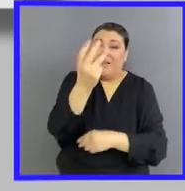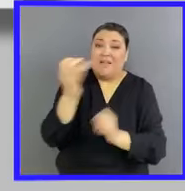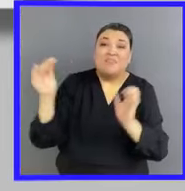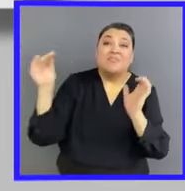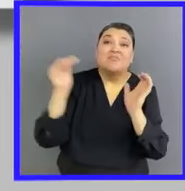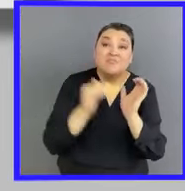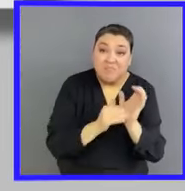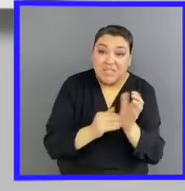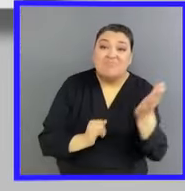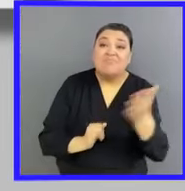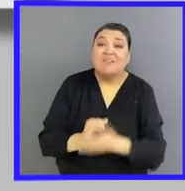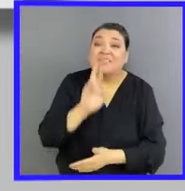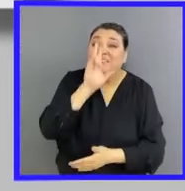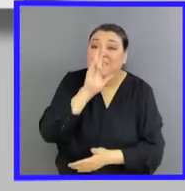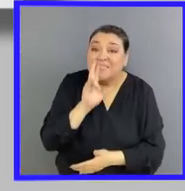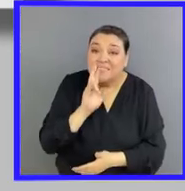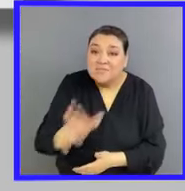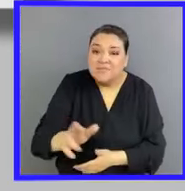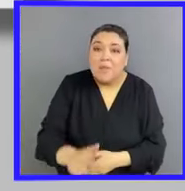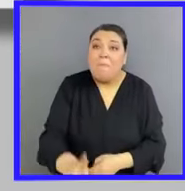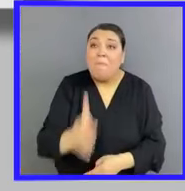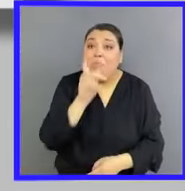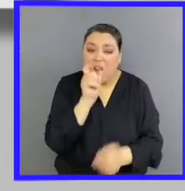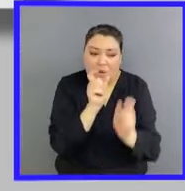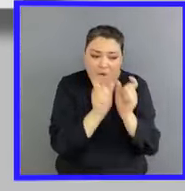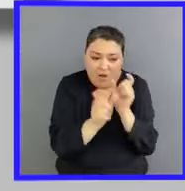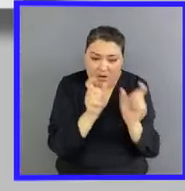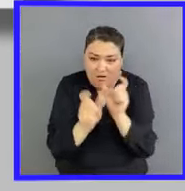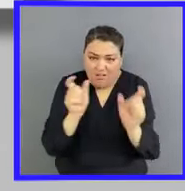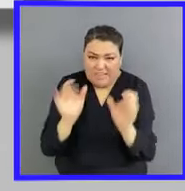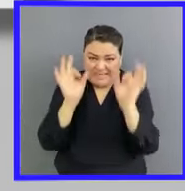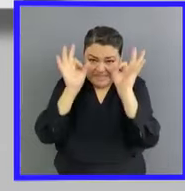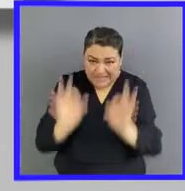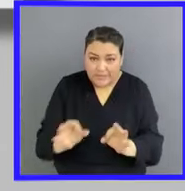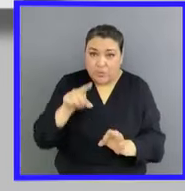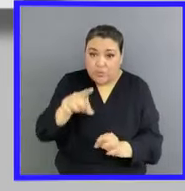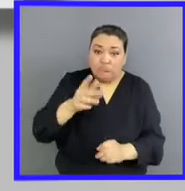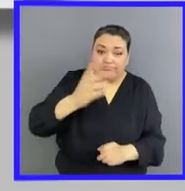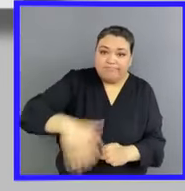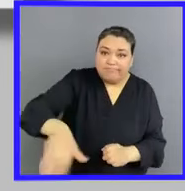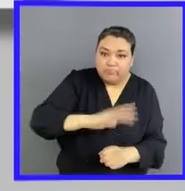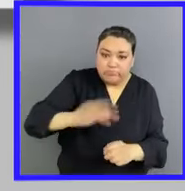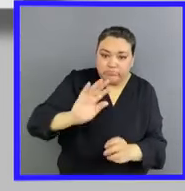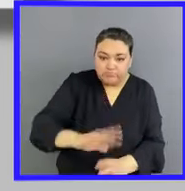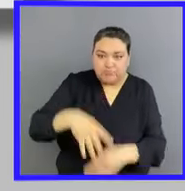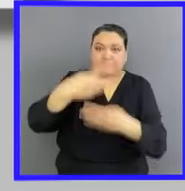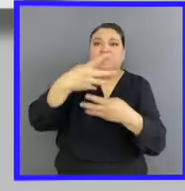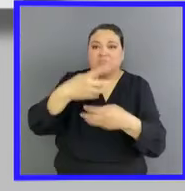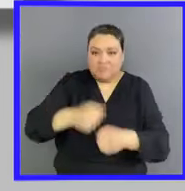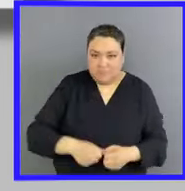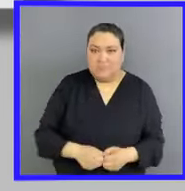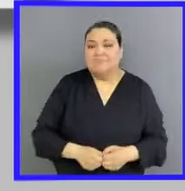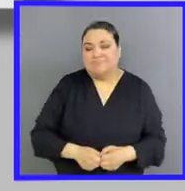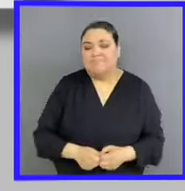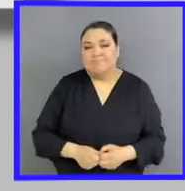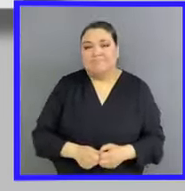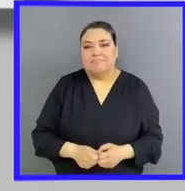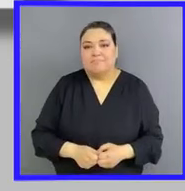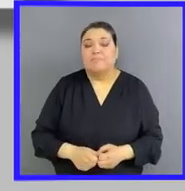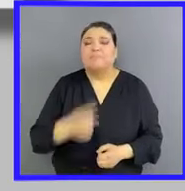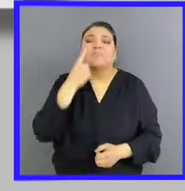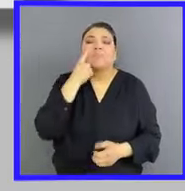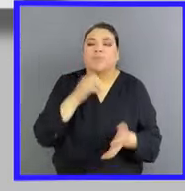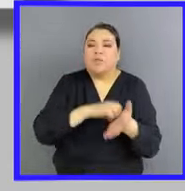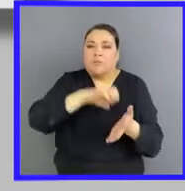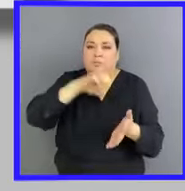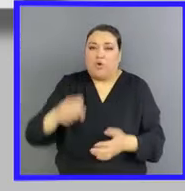ser muy concreto y tenemos que tener muy claro lo que se quiere buscar en el semanario. Como el nombre del